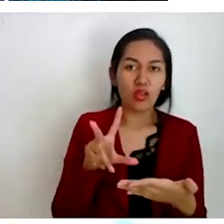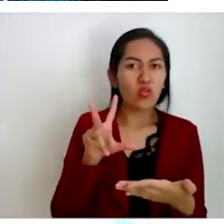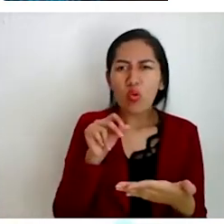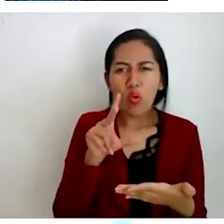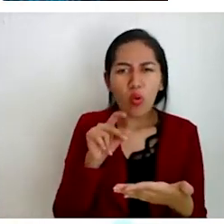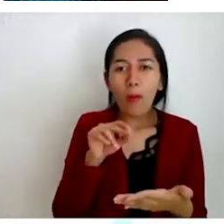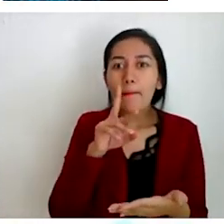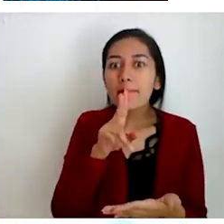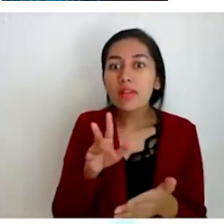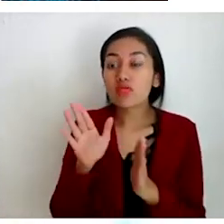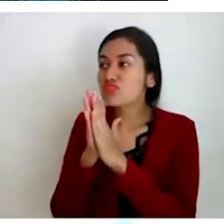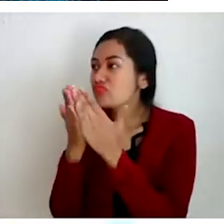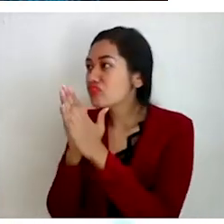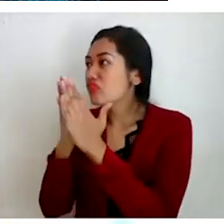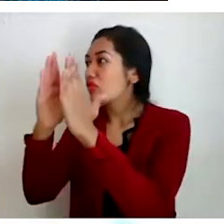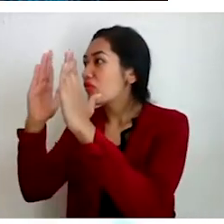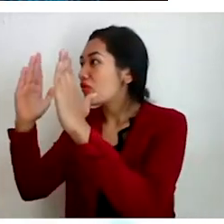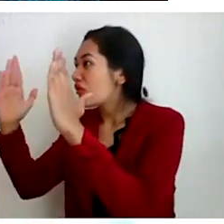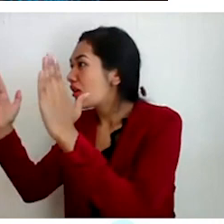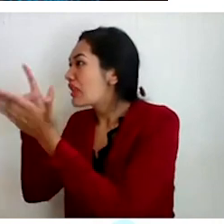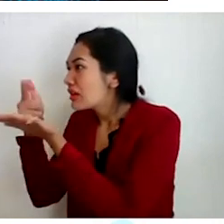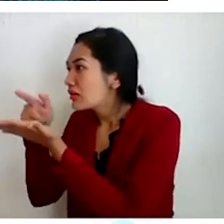¿no? Igual las películas. Si es una película que es